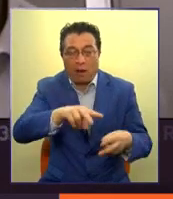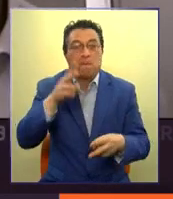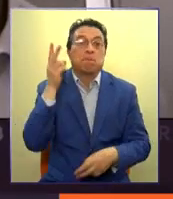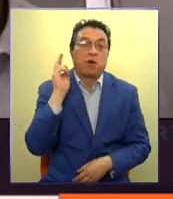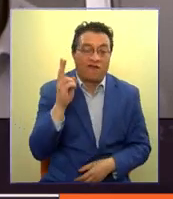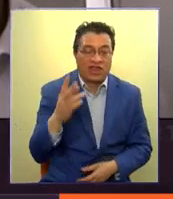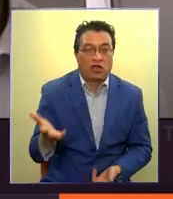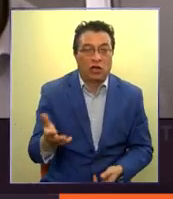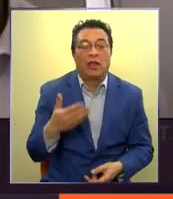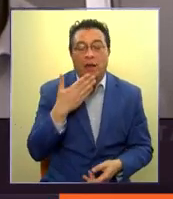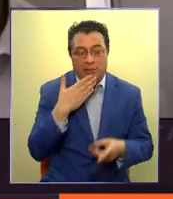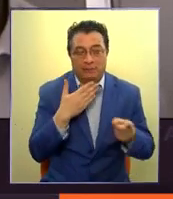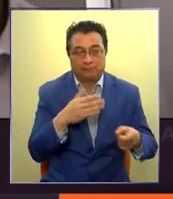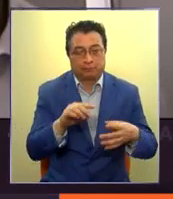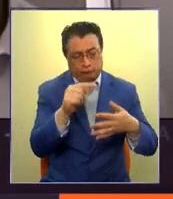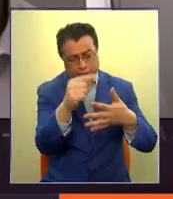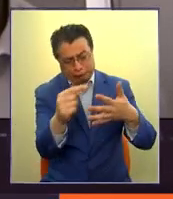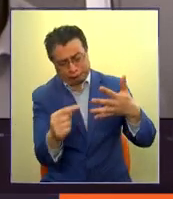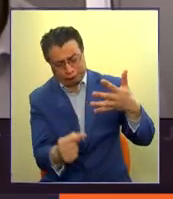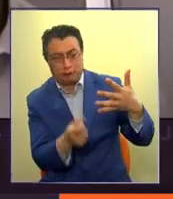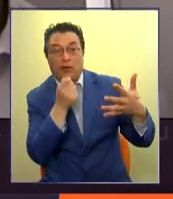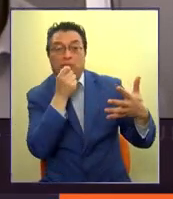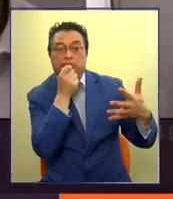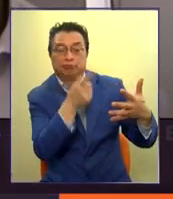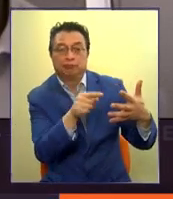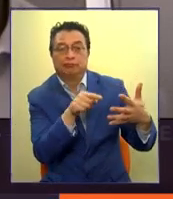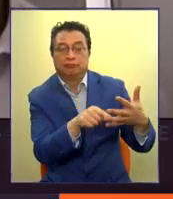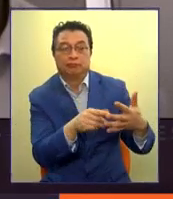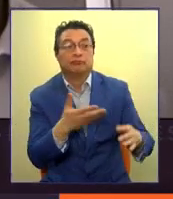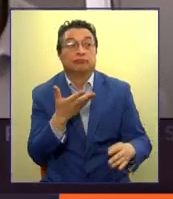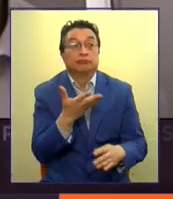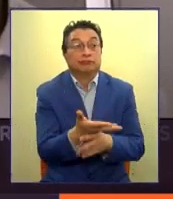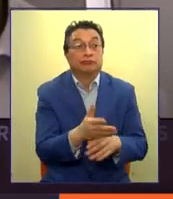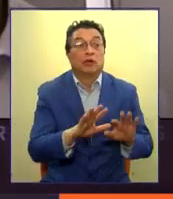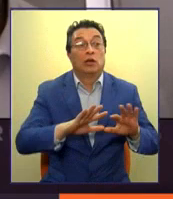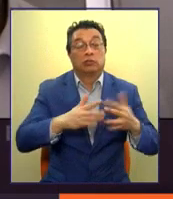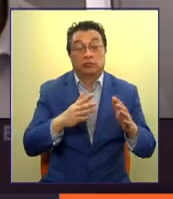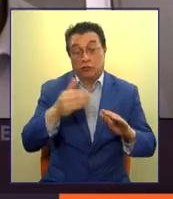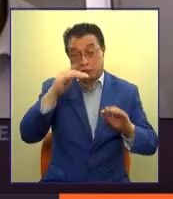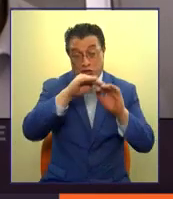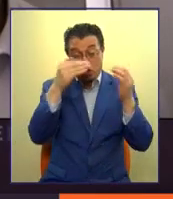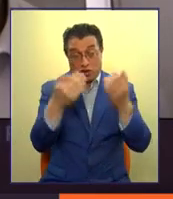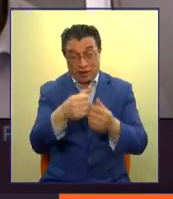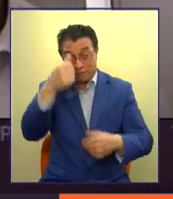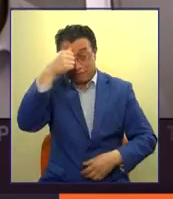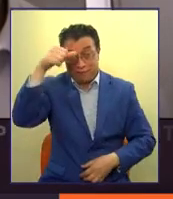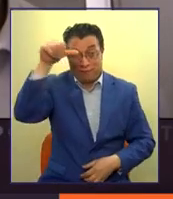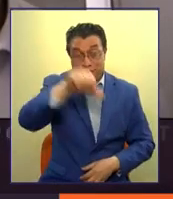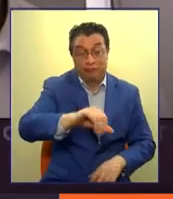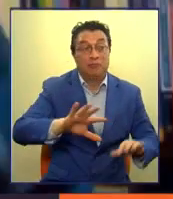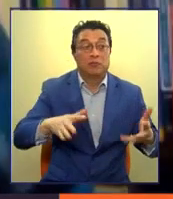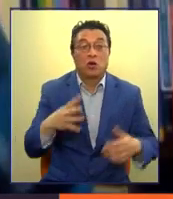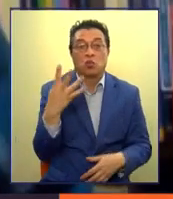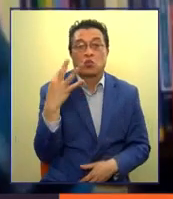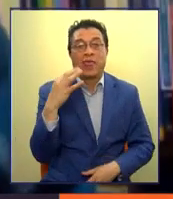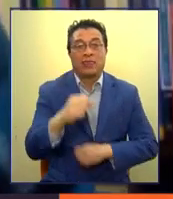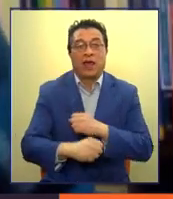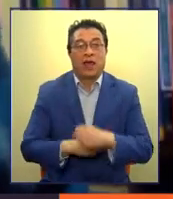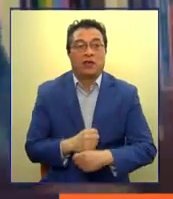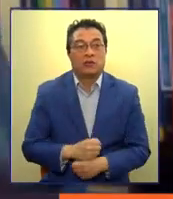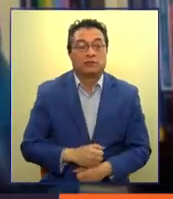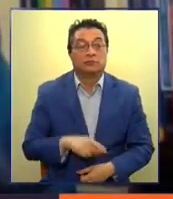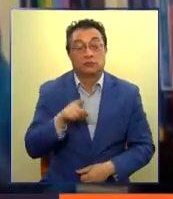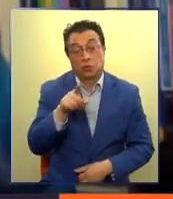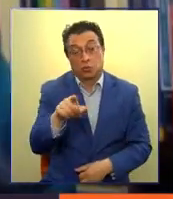municiones. Por lo cual el Ministerio Público en acusación está solicitando una pena total por los 6 delitos de aproximadamente 40 años. Si usted